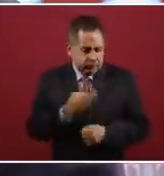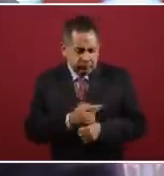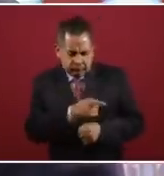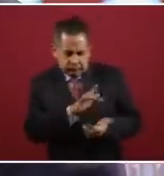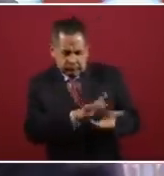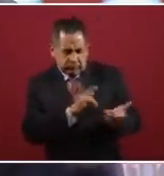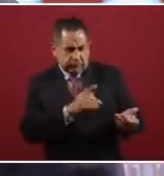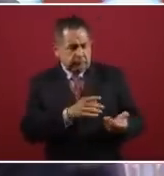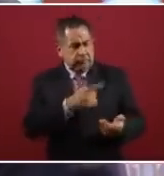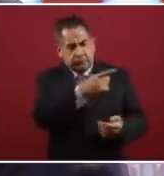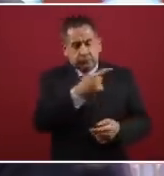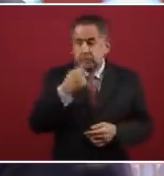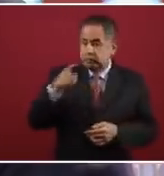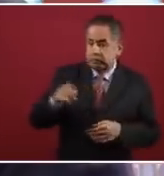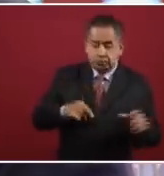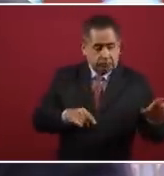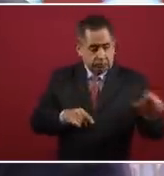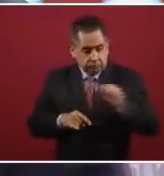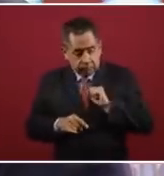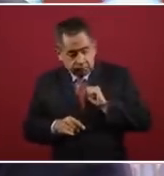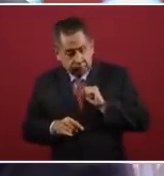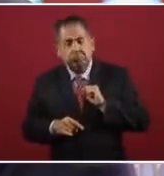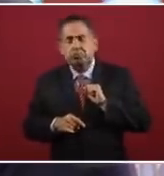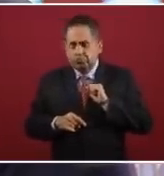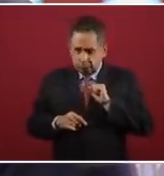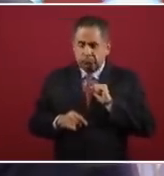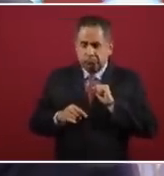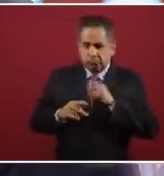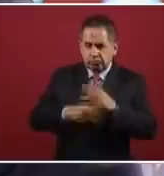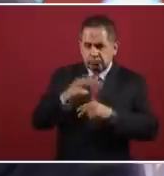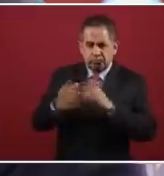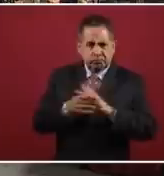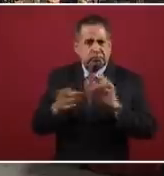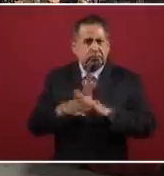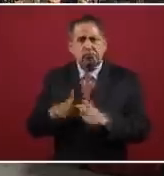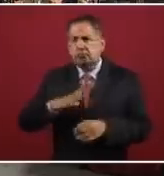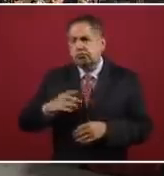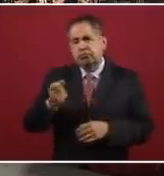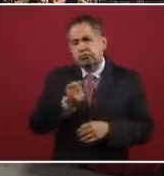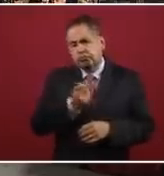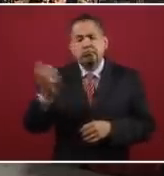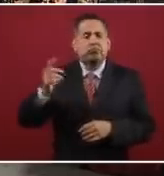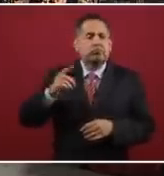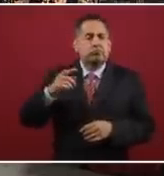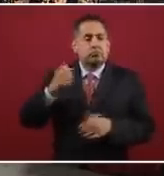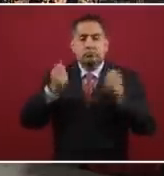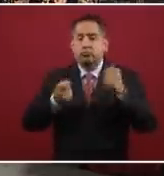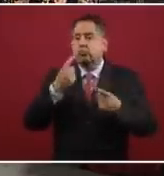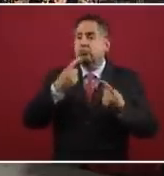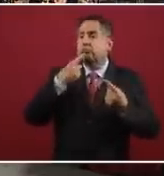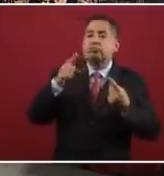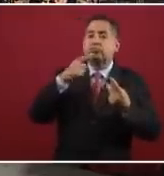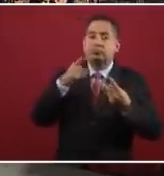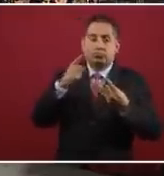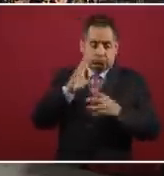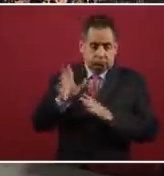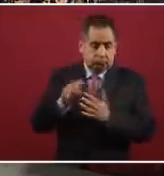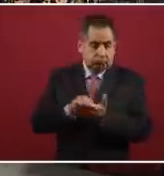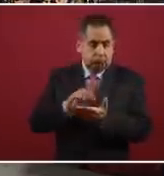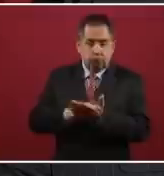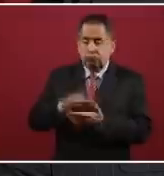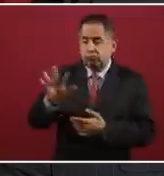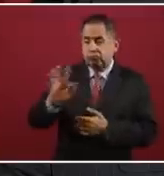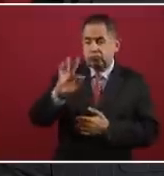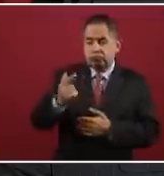esta denuncia que usted realiza, tenemos varias denuncias formales ya presentadas ante la Fiscalía General de